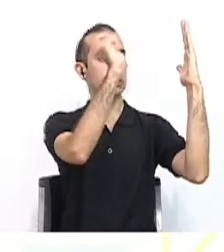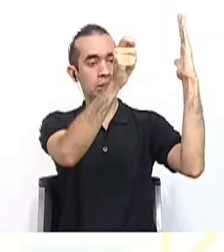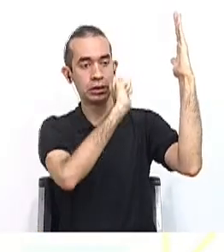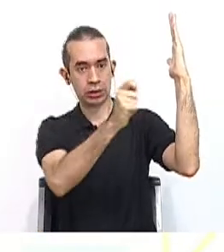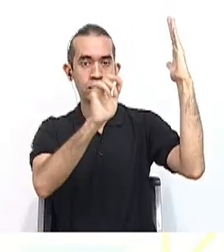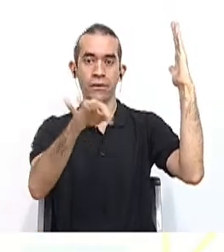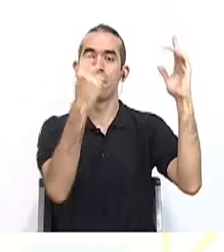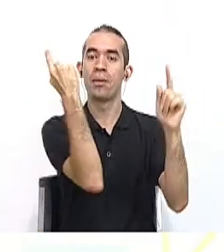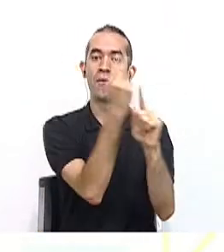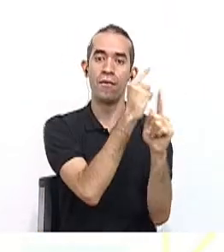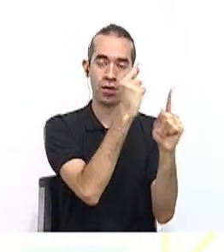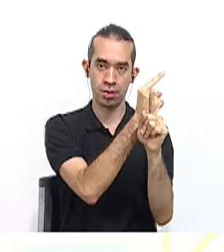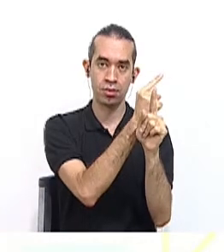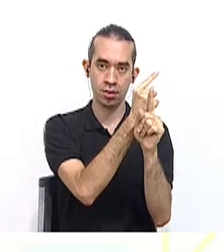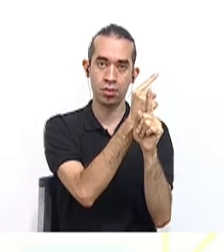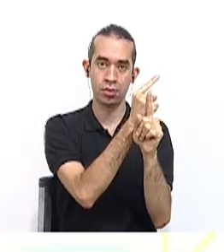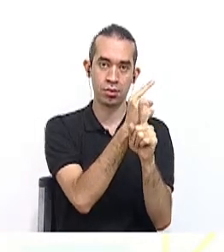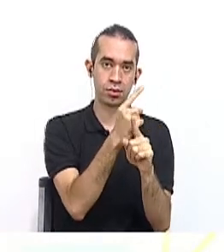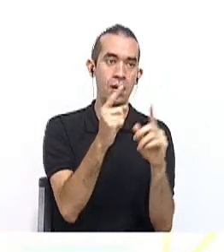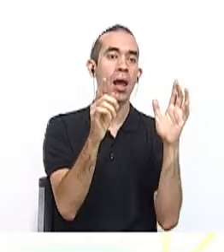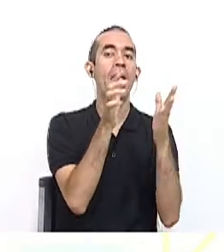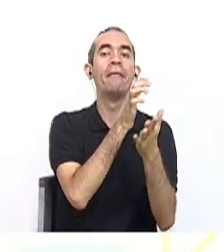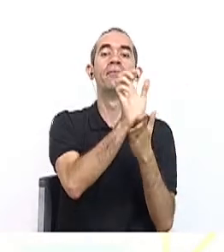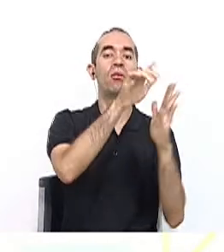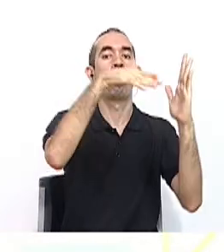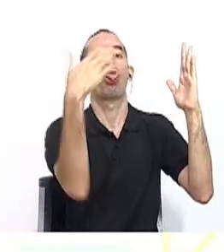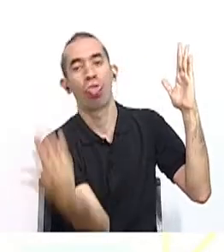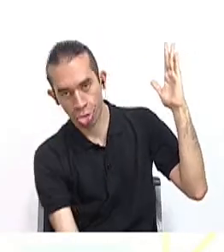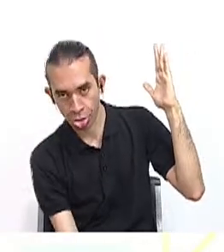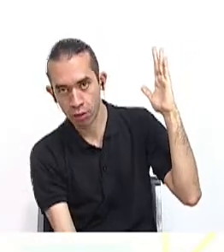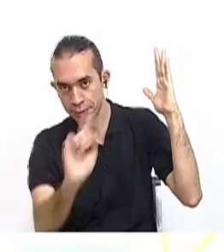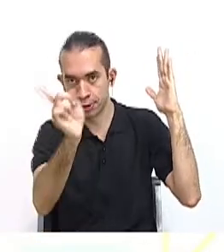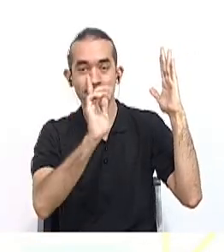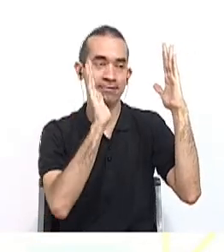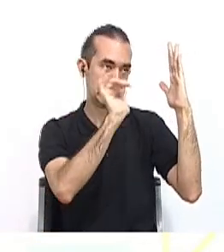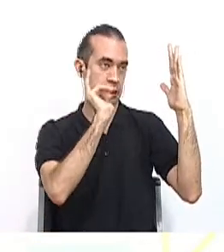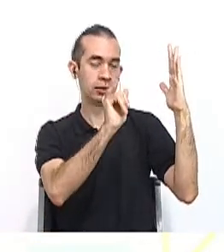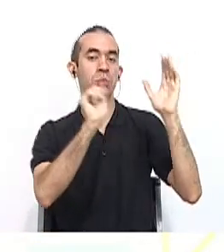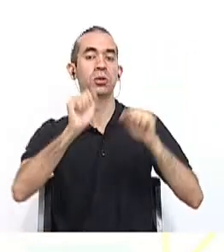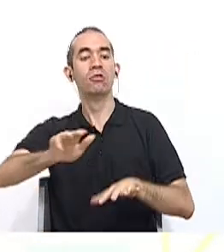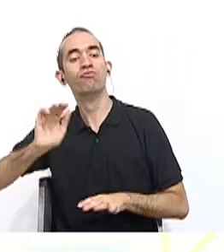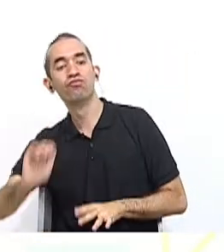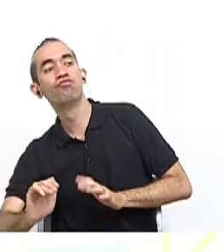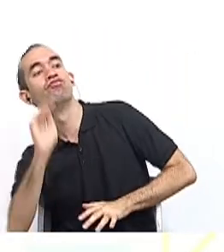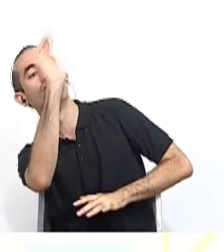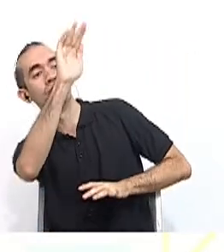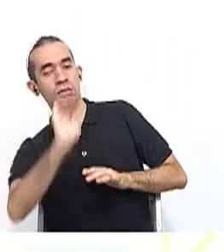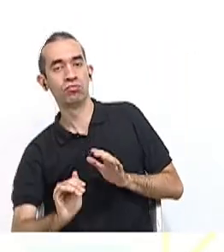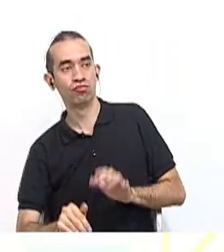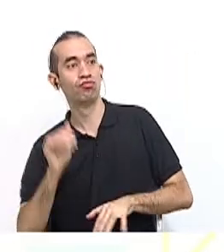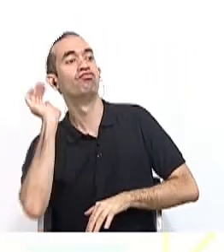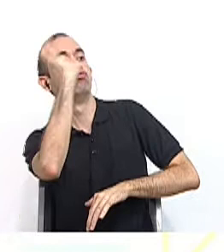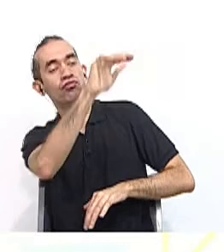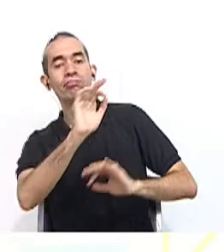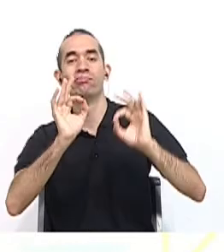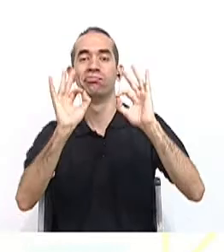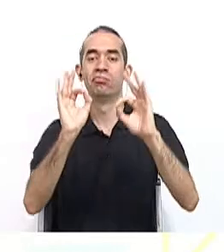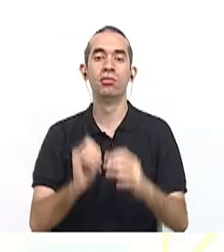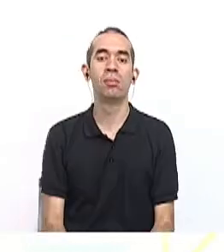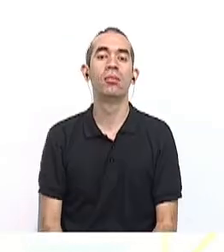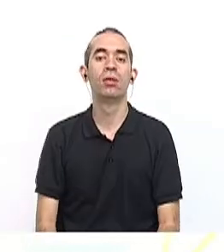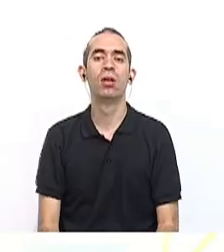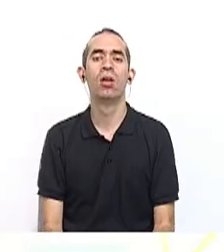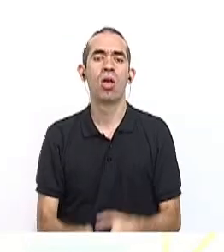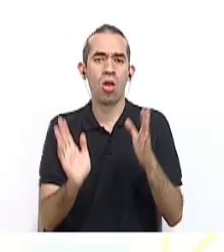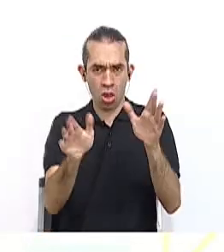correctamente para que este no se vaya al suelo y podamos practicar el básquetbol adecuadamente. Veamos